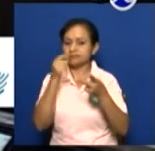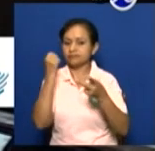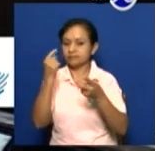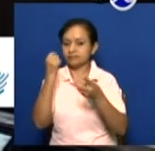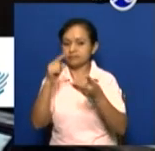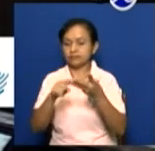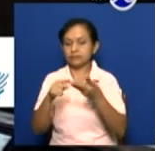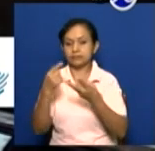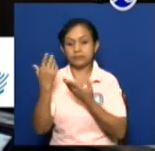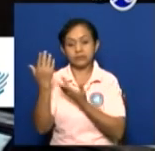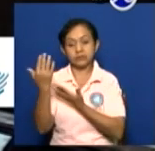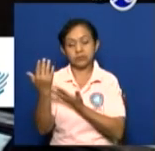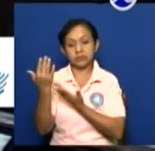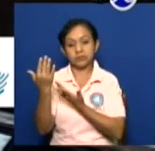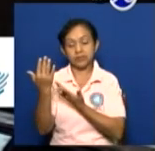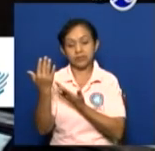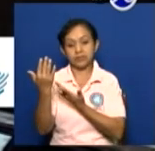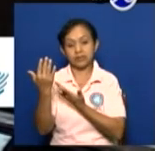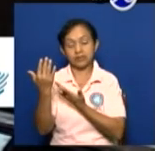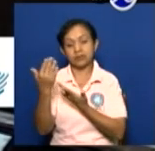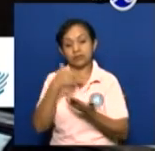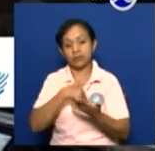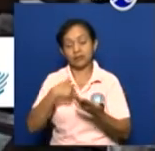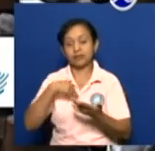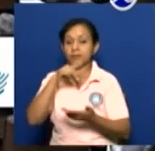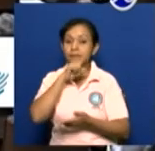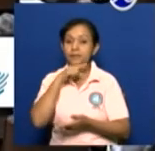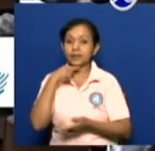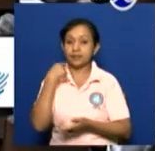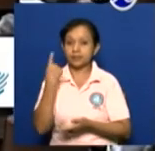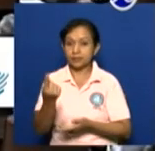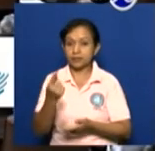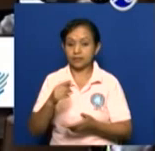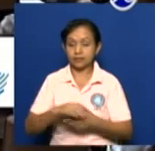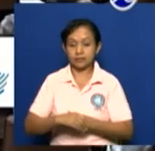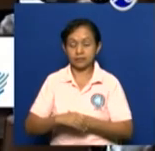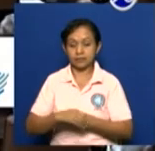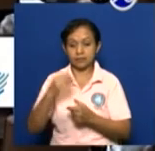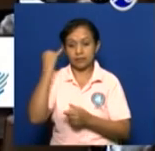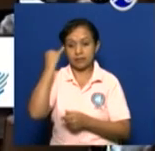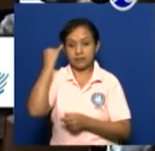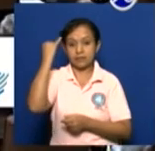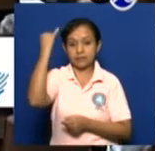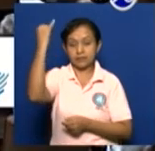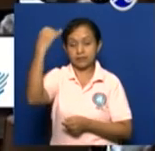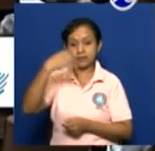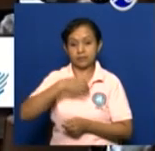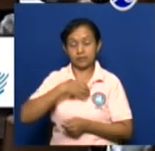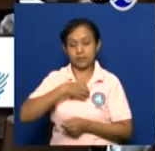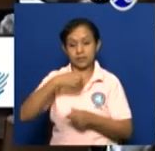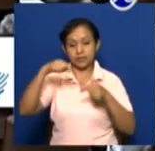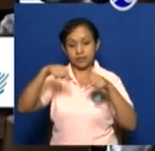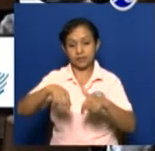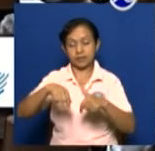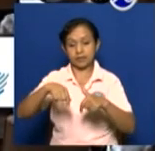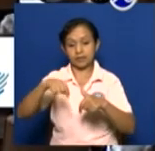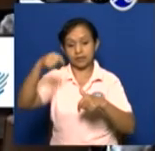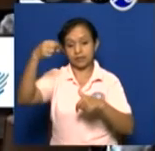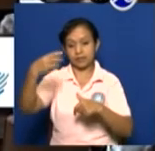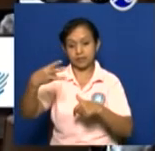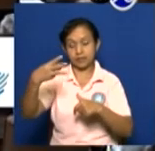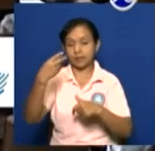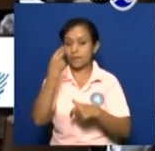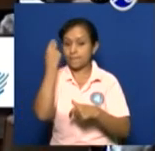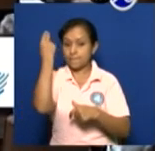o esperanzas que cristalizar. Los ideales, y aquí viene la tercera